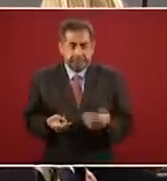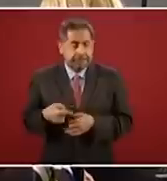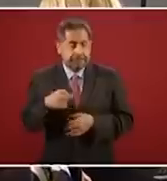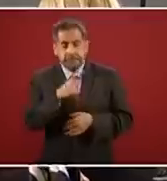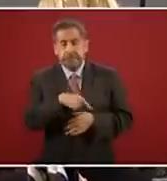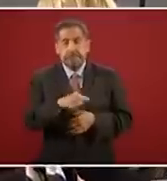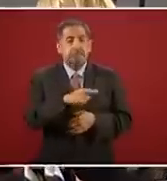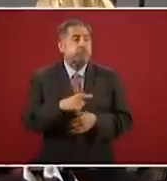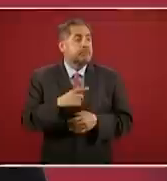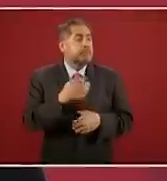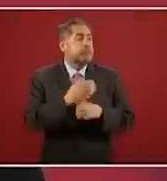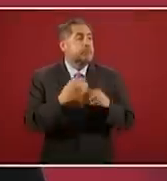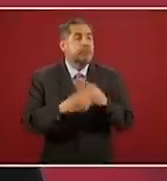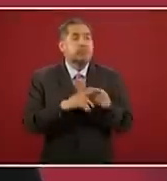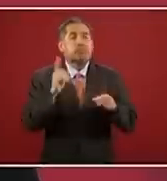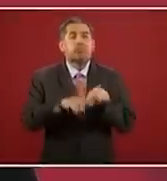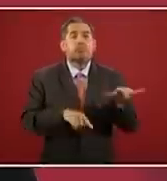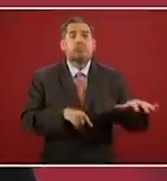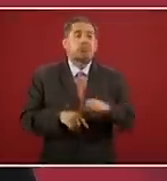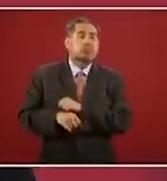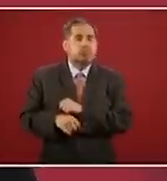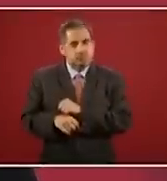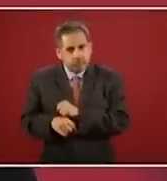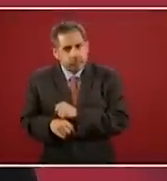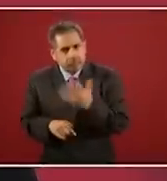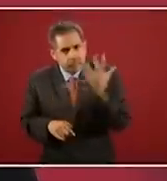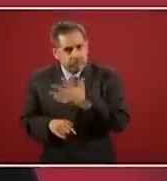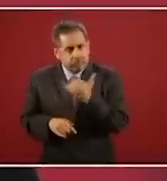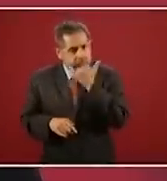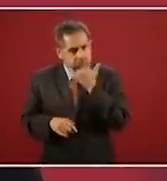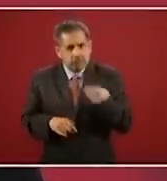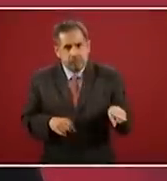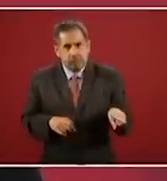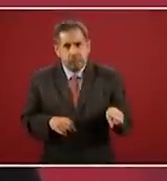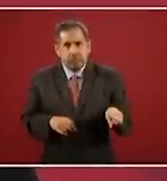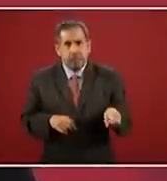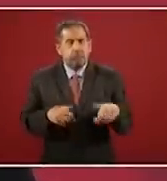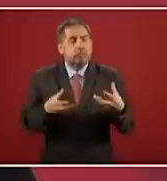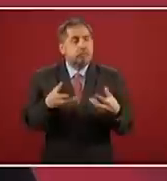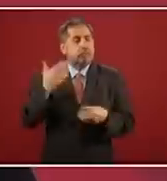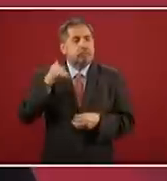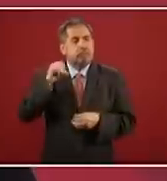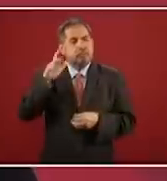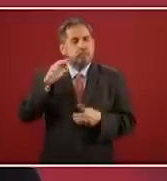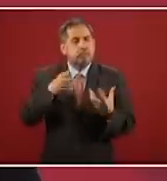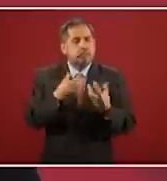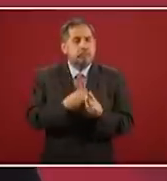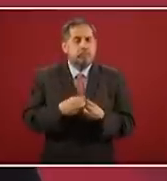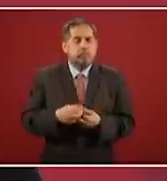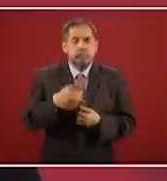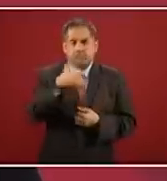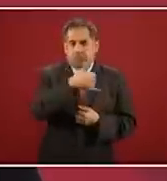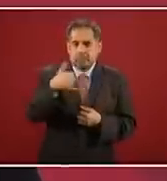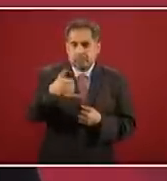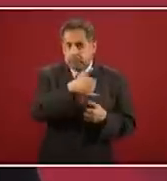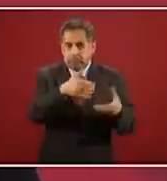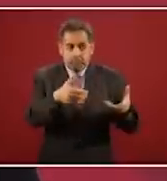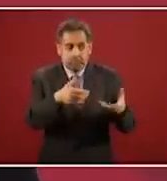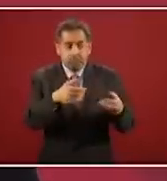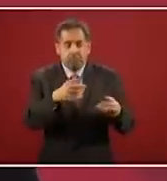de adjudicación de bienes inmuebles provenientes del Infonavit. Nos pareció